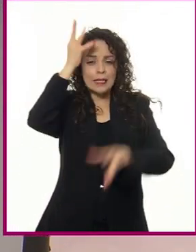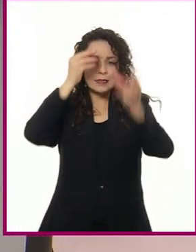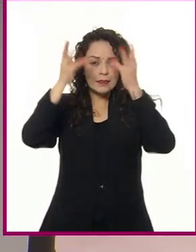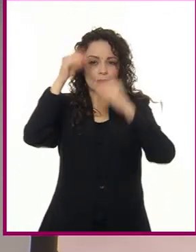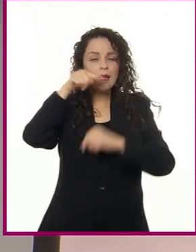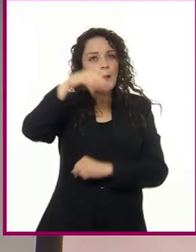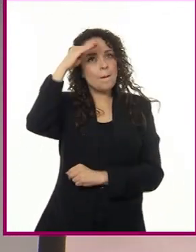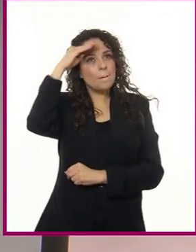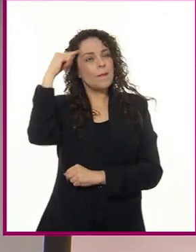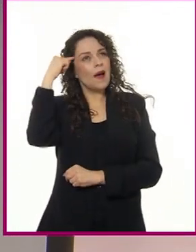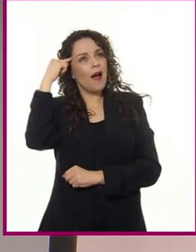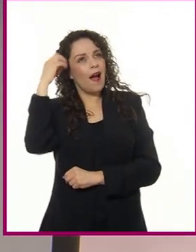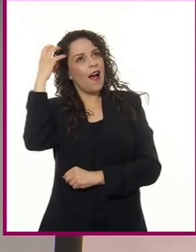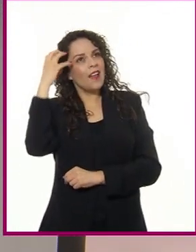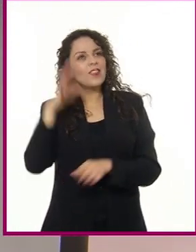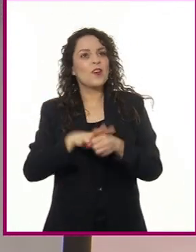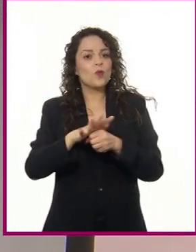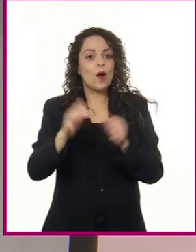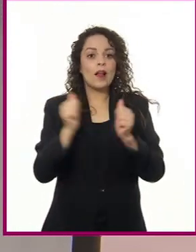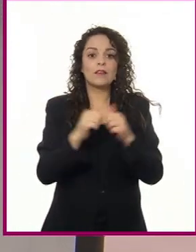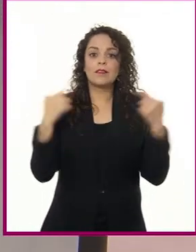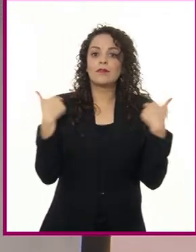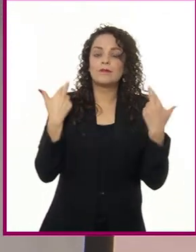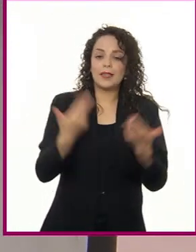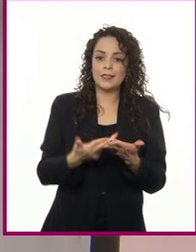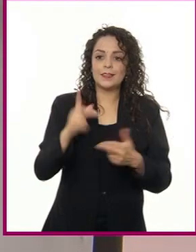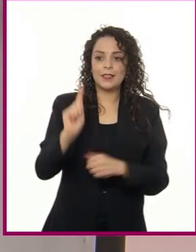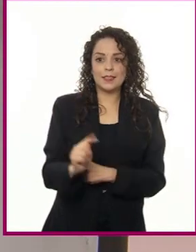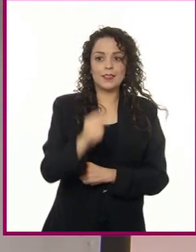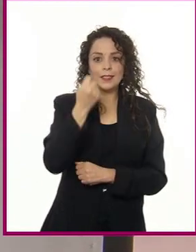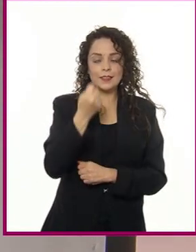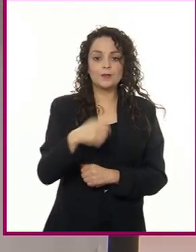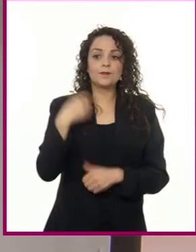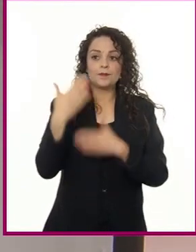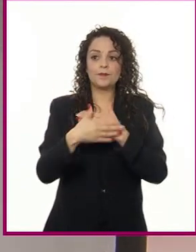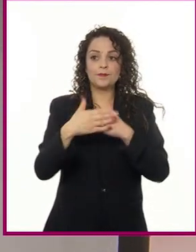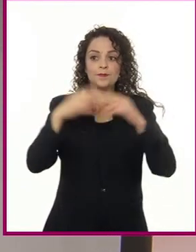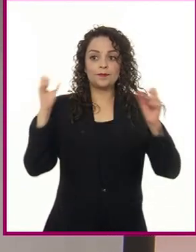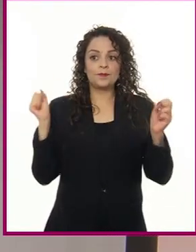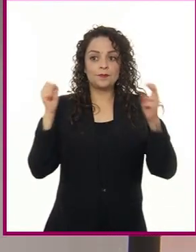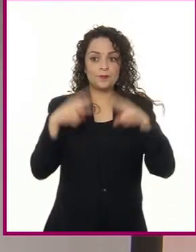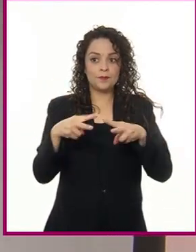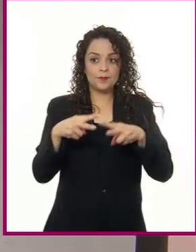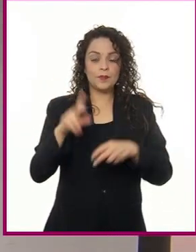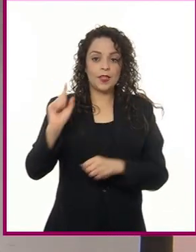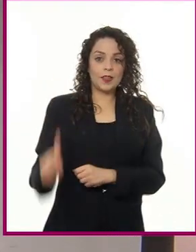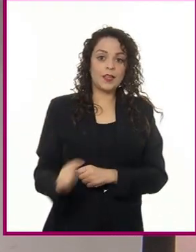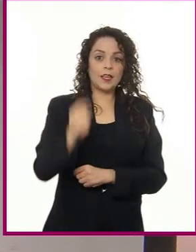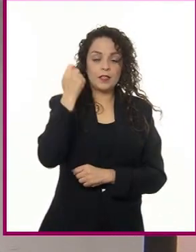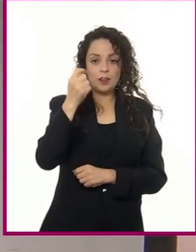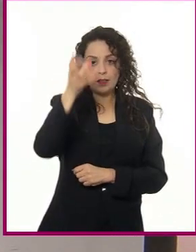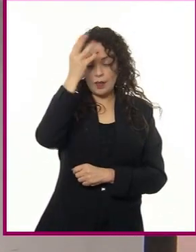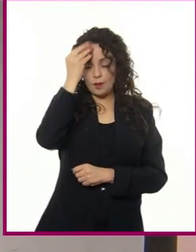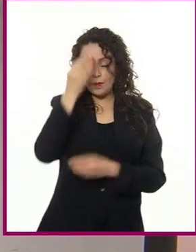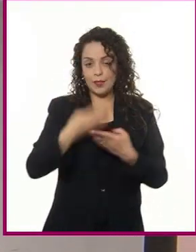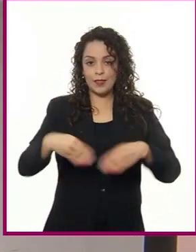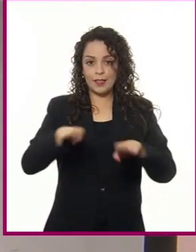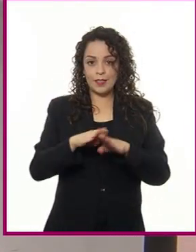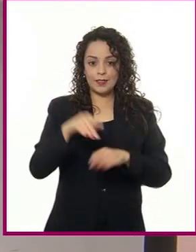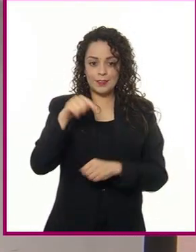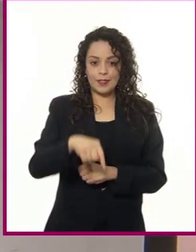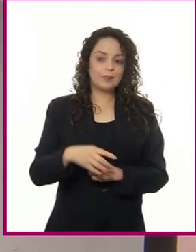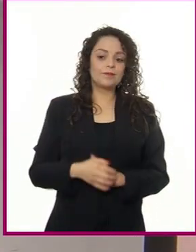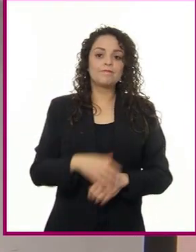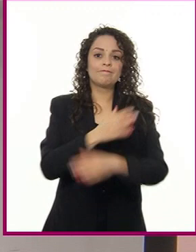de vista con su maestra o maestro de tecnología. Nos vemos en la próxima sesión de tecnología de Aprende en Casa.